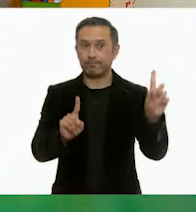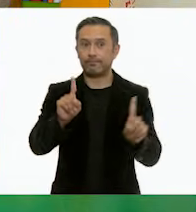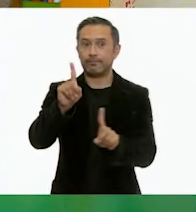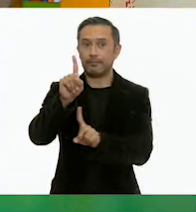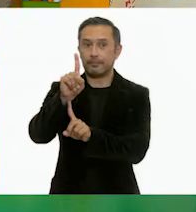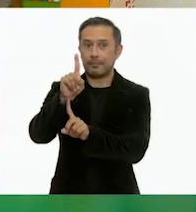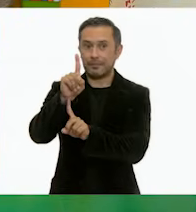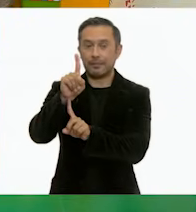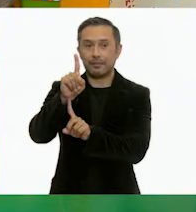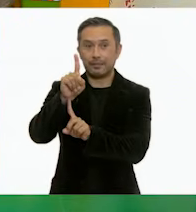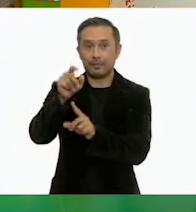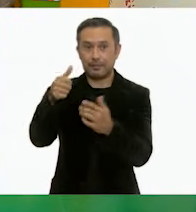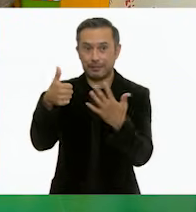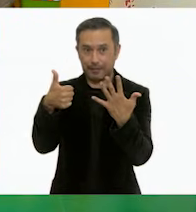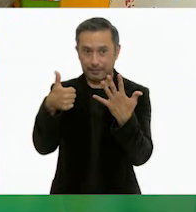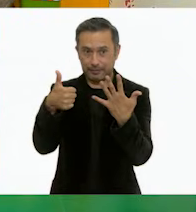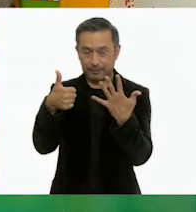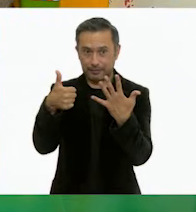seis,